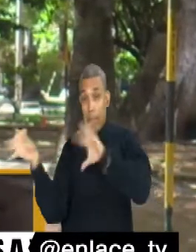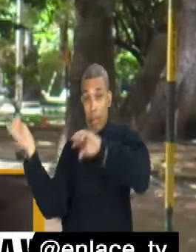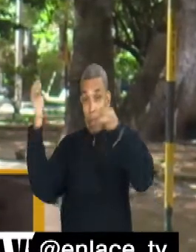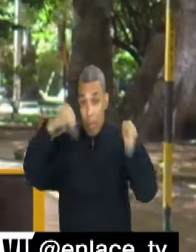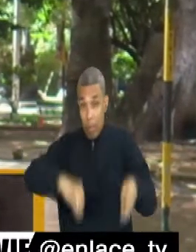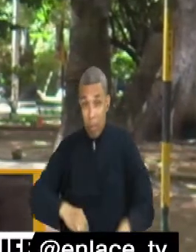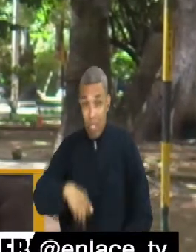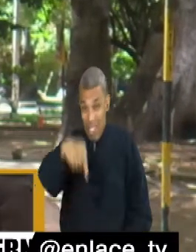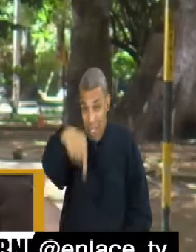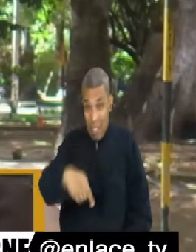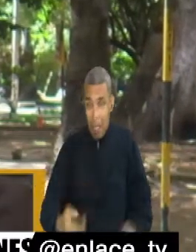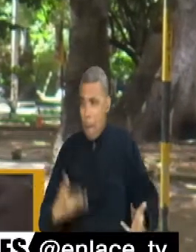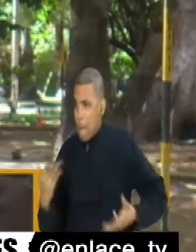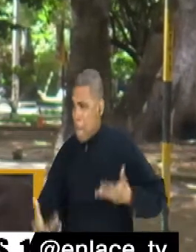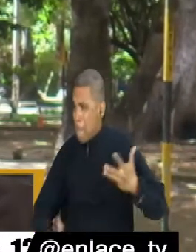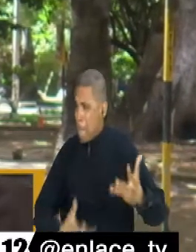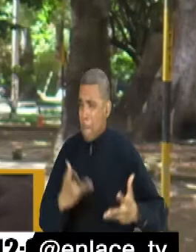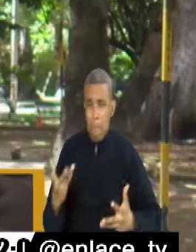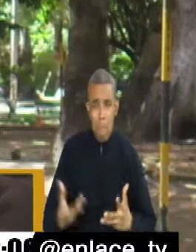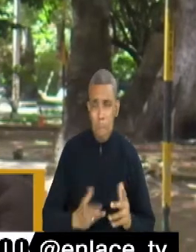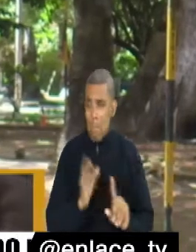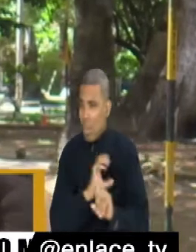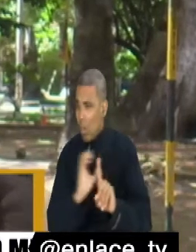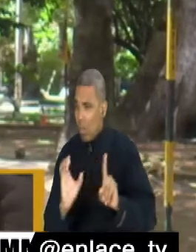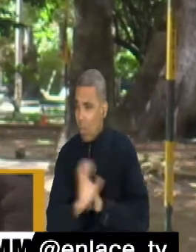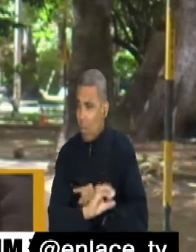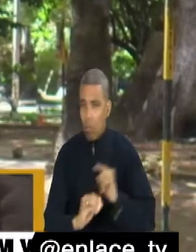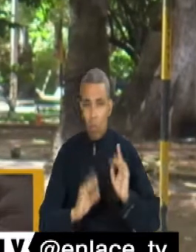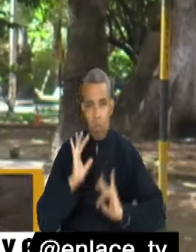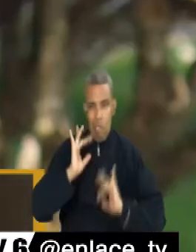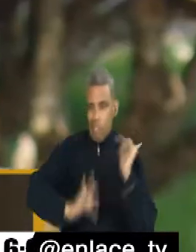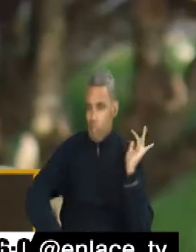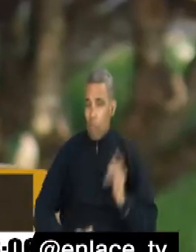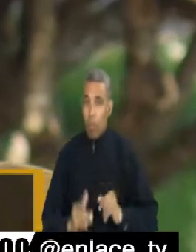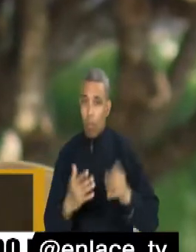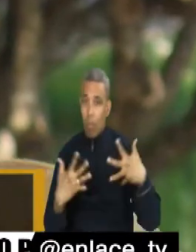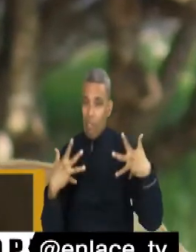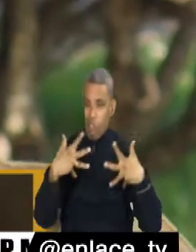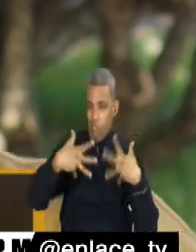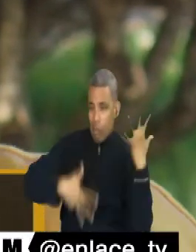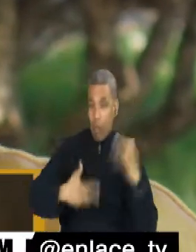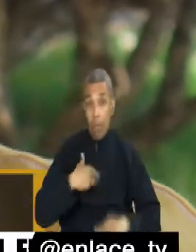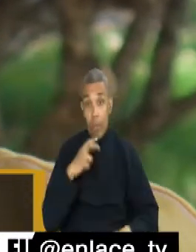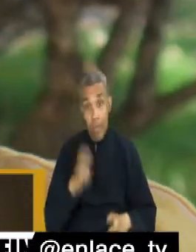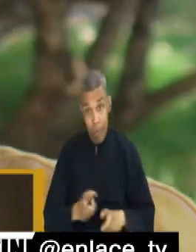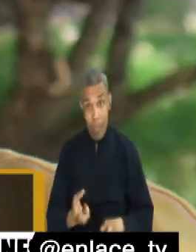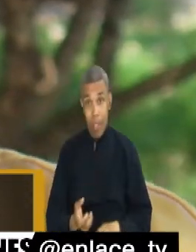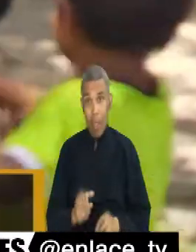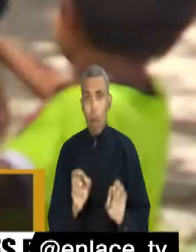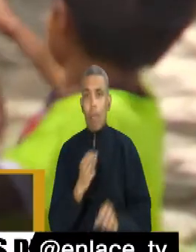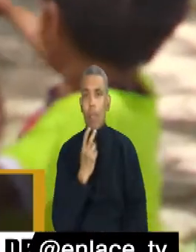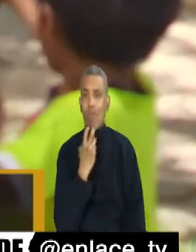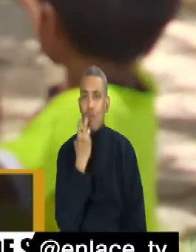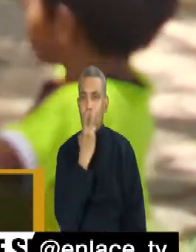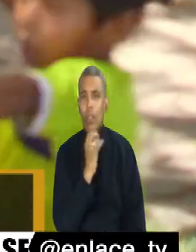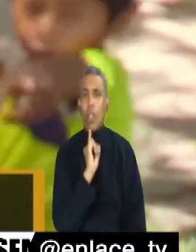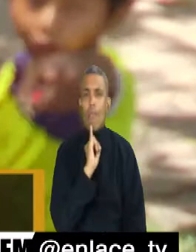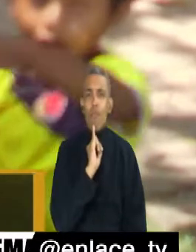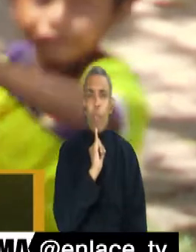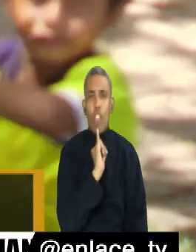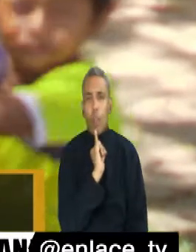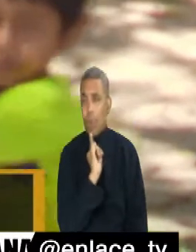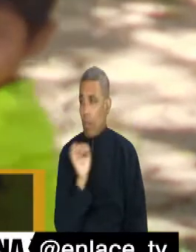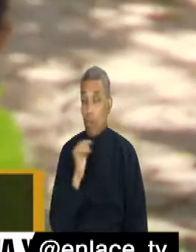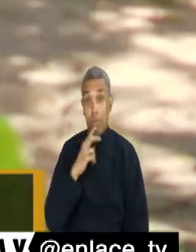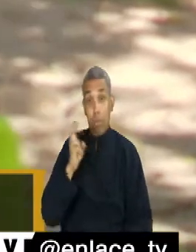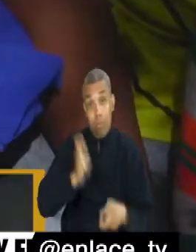cómo adaptarse a una ciudad, comenzando por el idioma y comenzando por muchas otras cosas, entre ellas sus costumbres, su crianza.